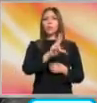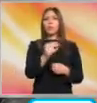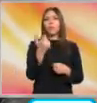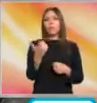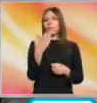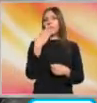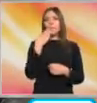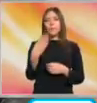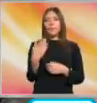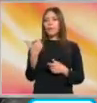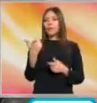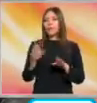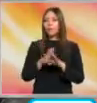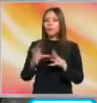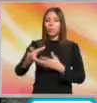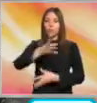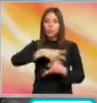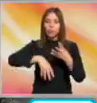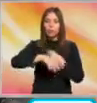bien las cosas,